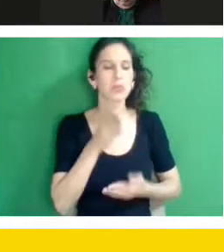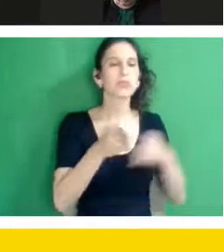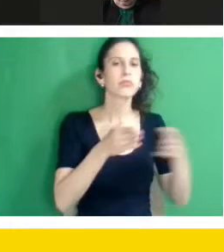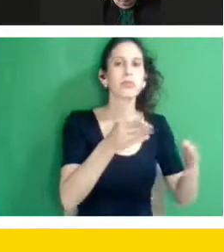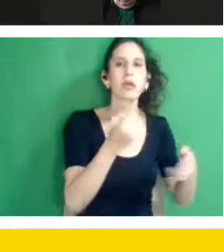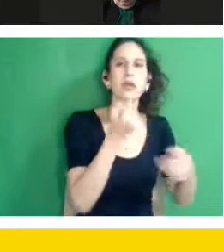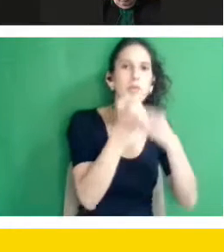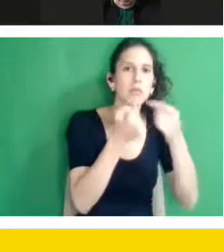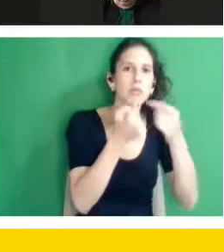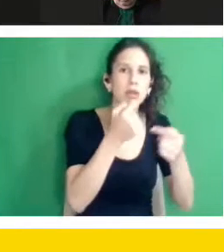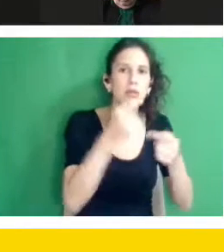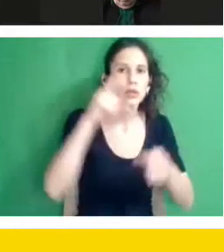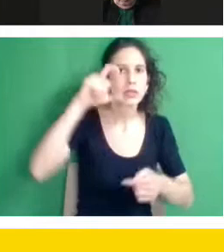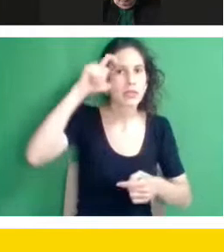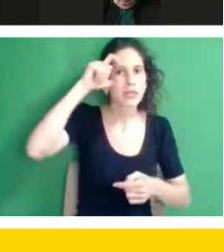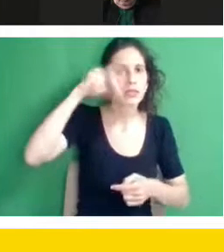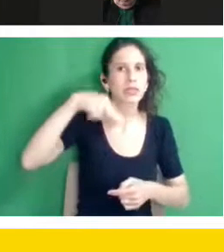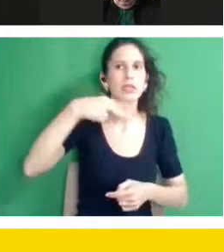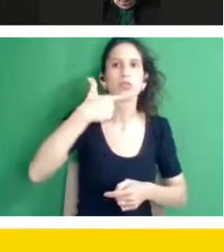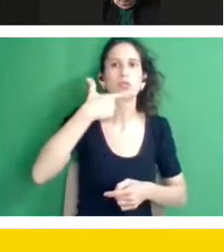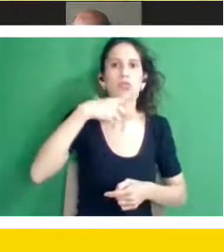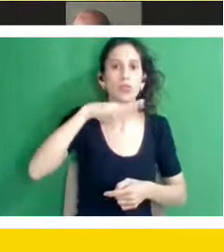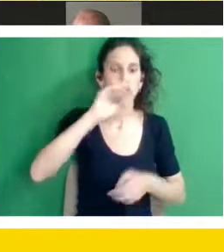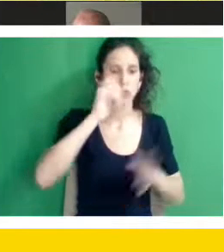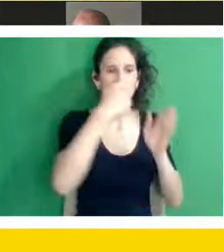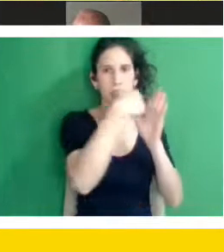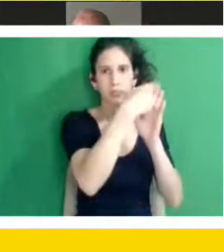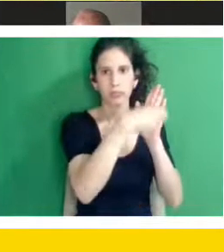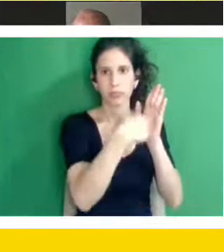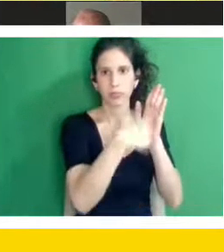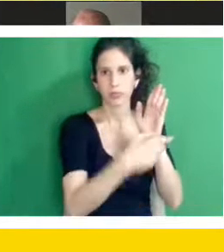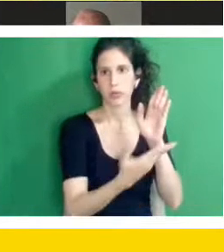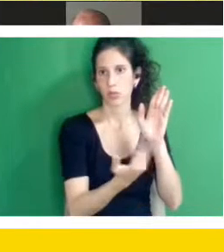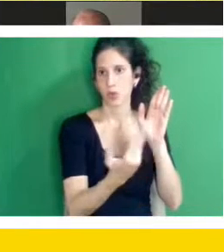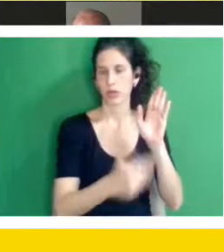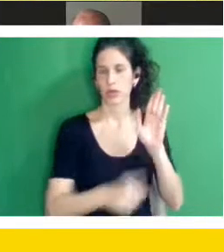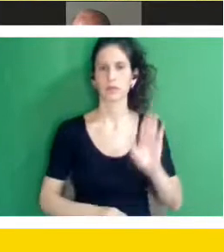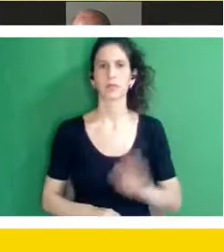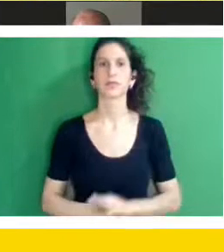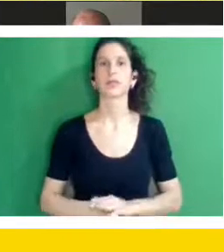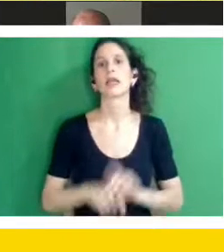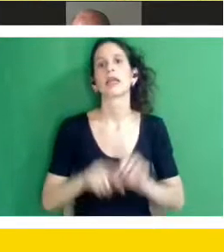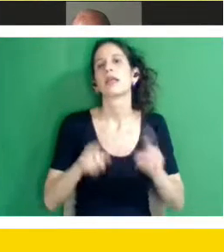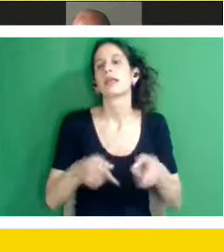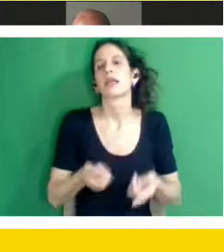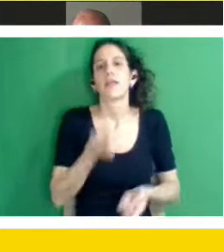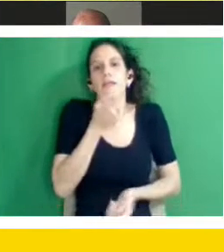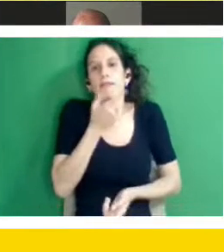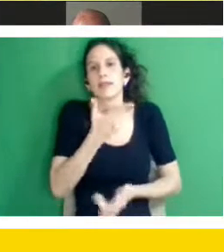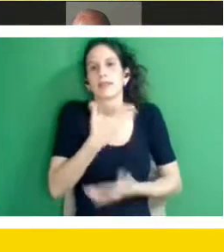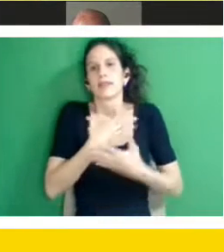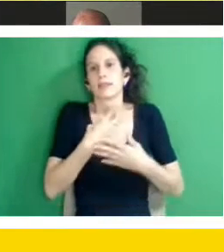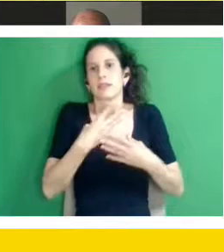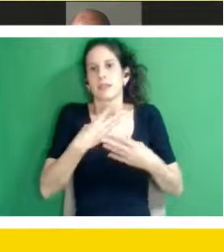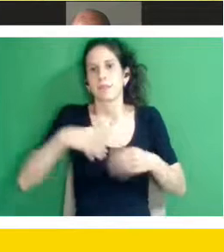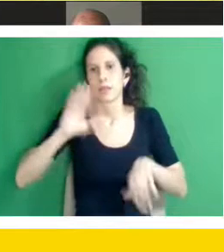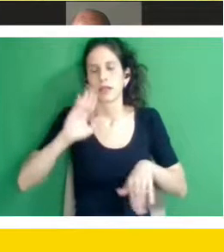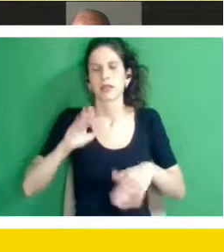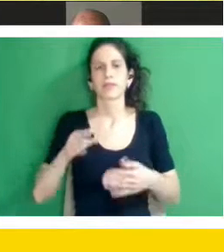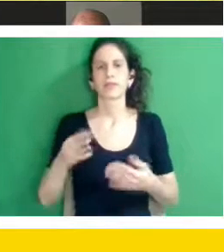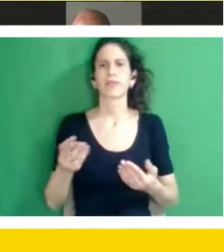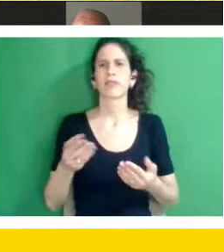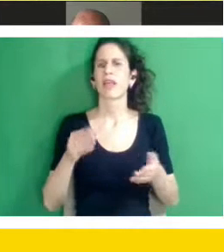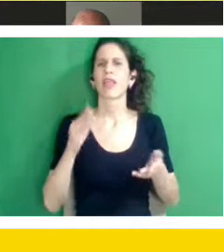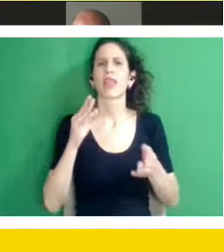Luego, lo más importante es simplificar los trámites administrativos mediante un registro unificado de personas con